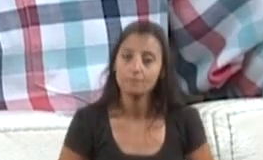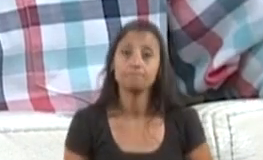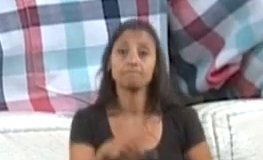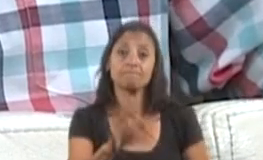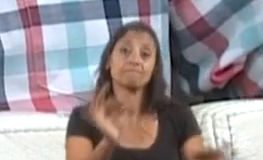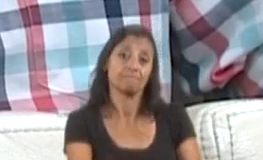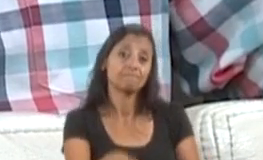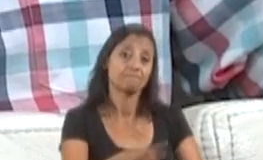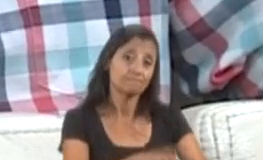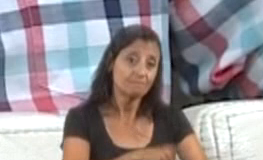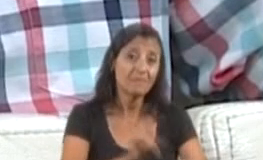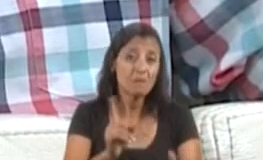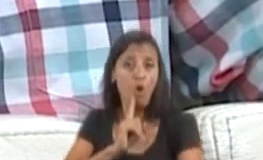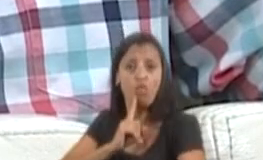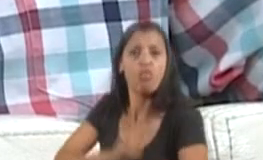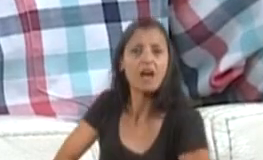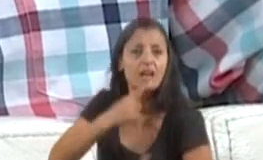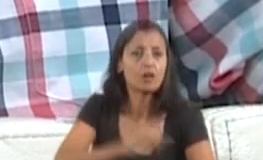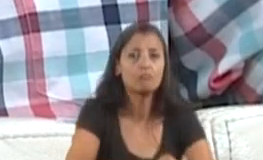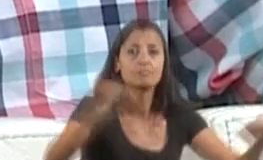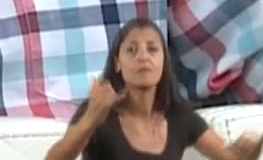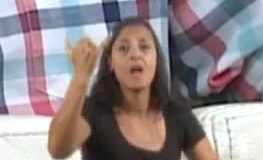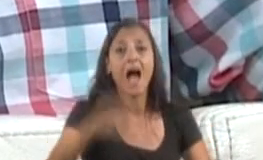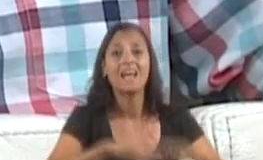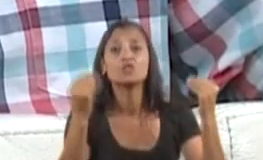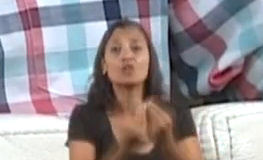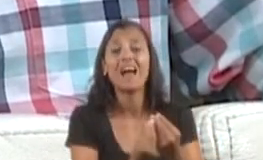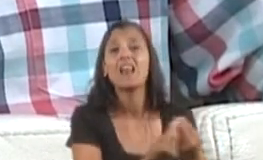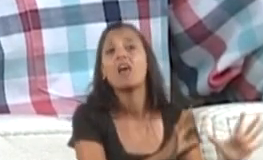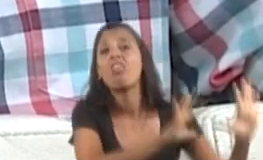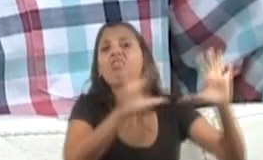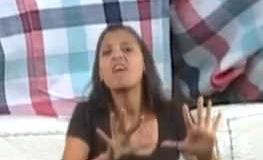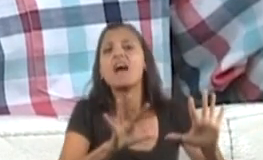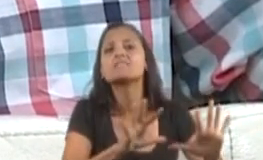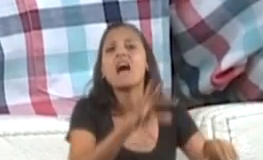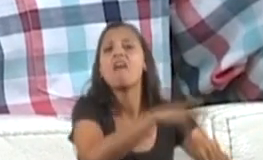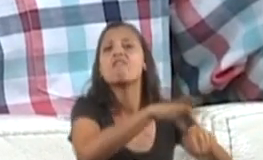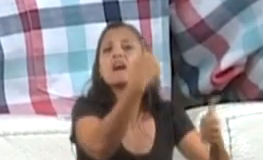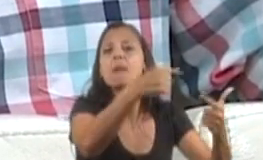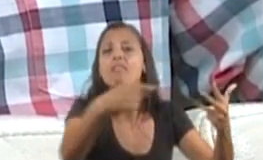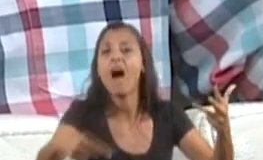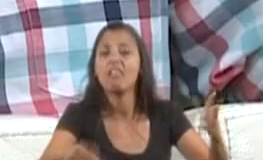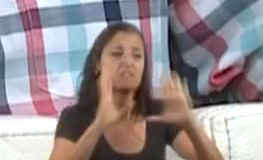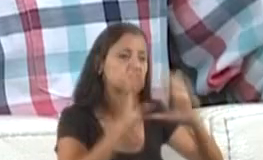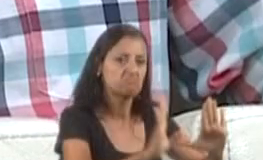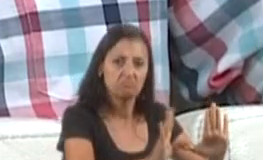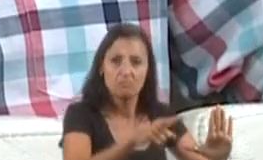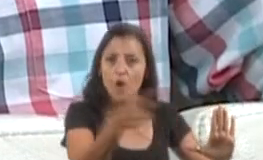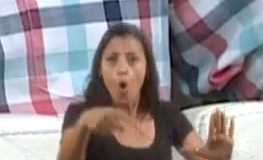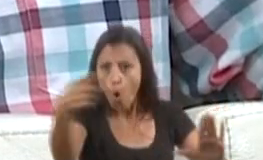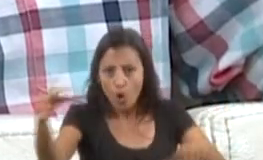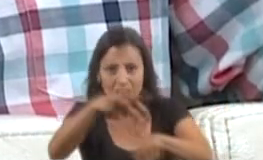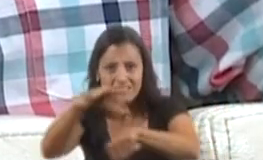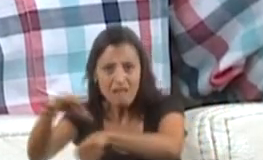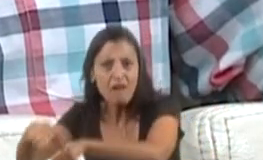teniendo en cuenta que en este decreto se contemplan solamente 10 enfermedades y que se han dejado de lado algunas muy típicas